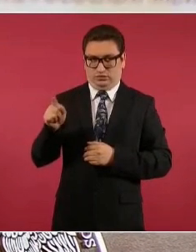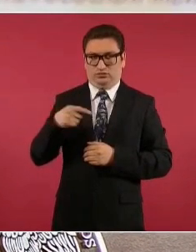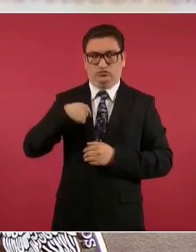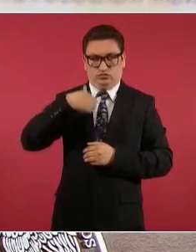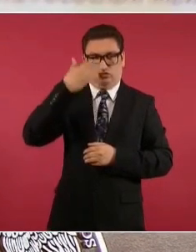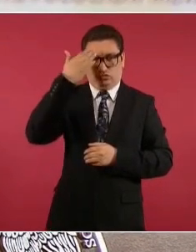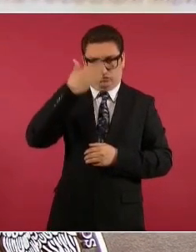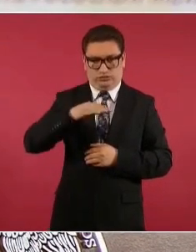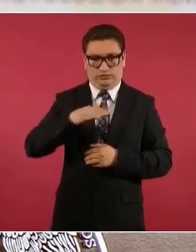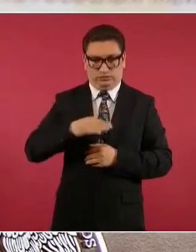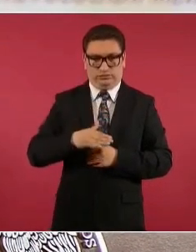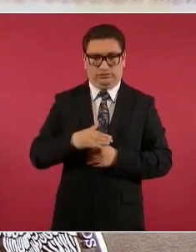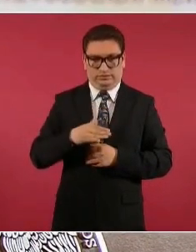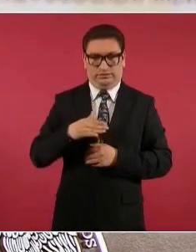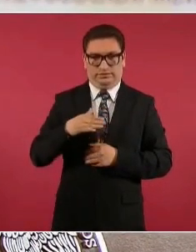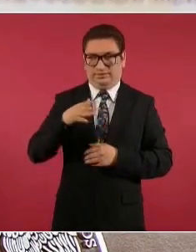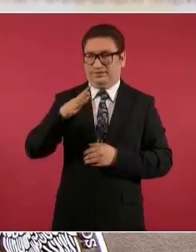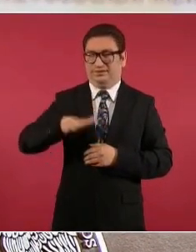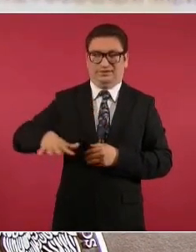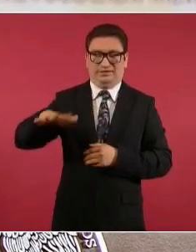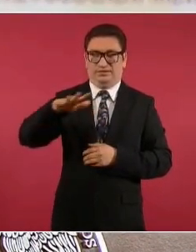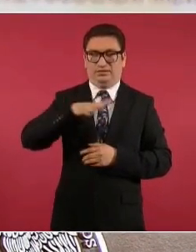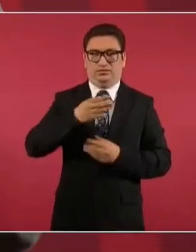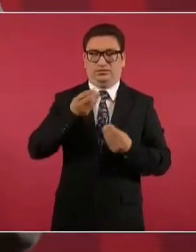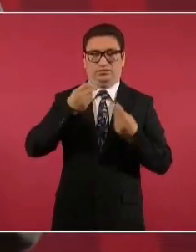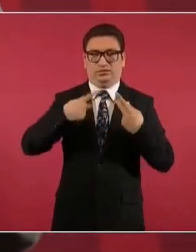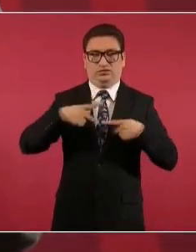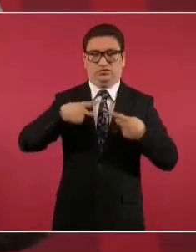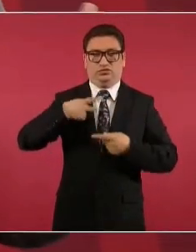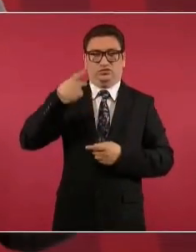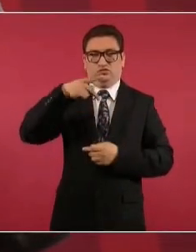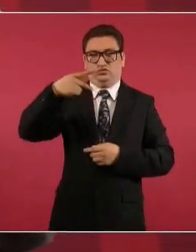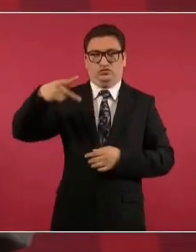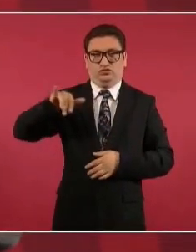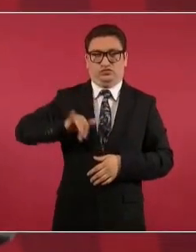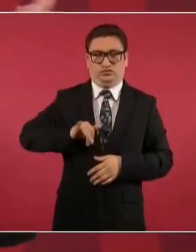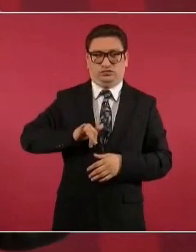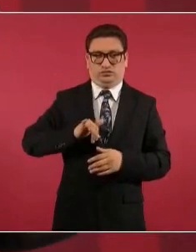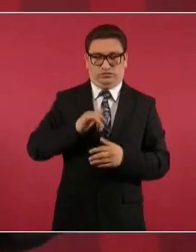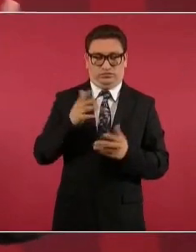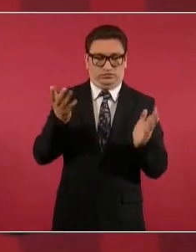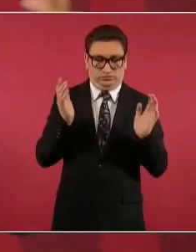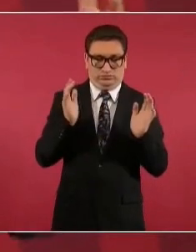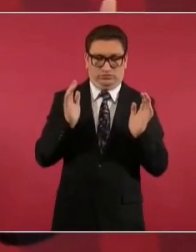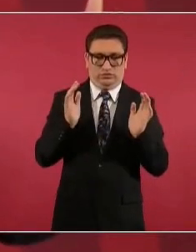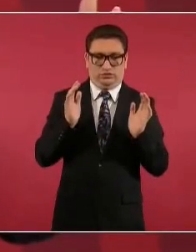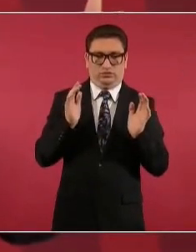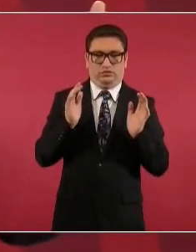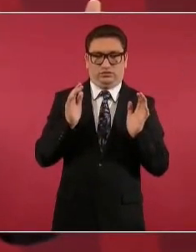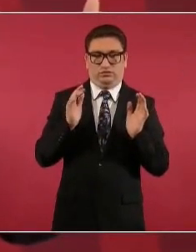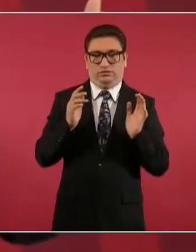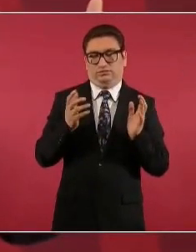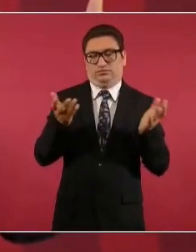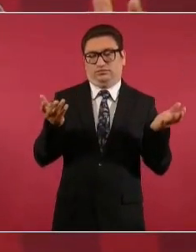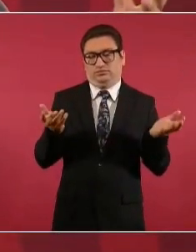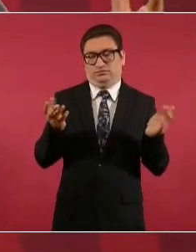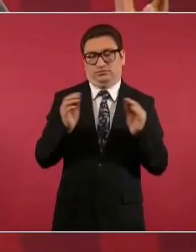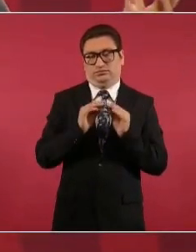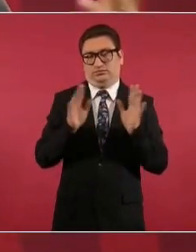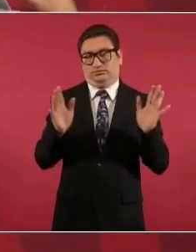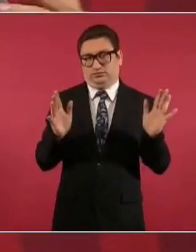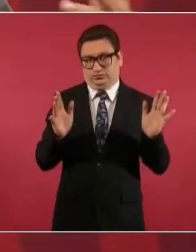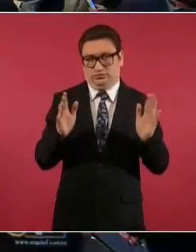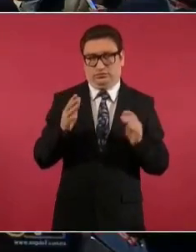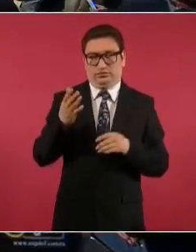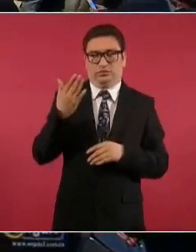de que hay muchos intereses de por medio. Bueno, tan es así